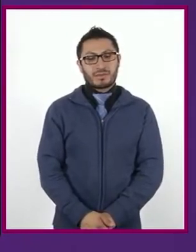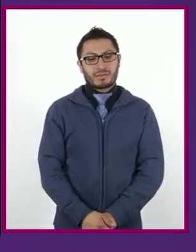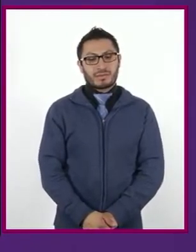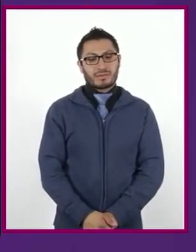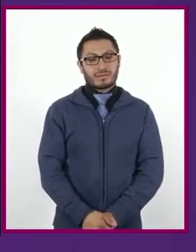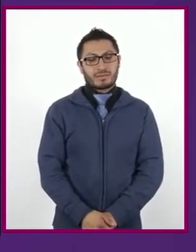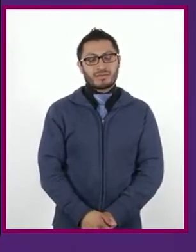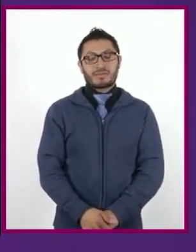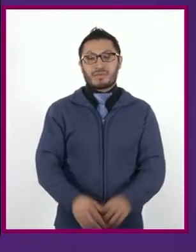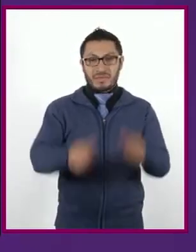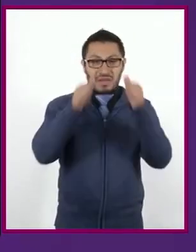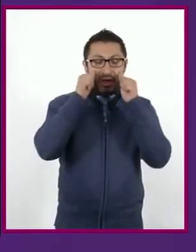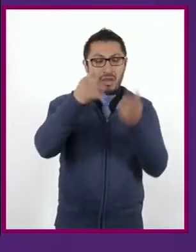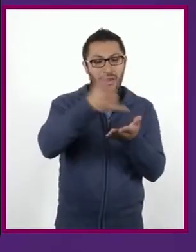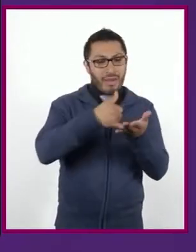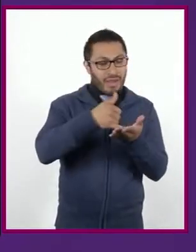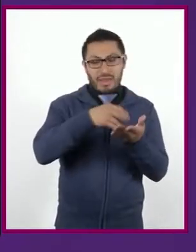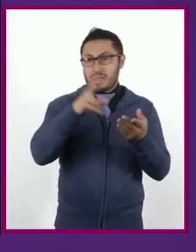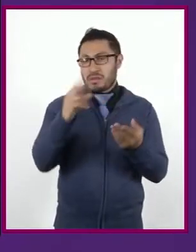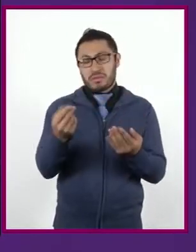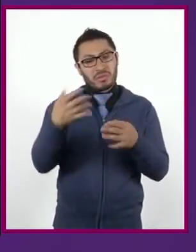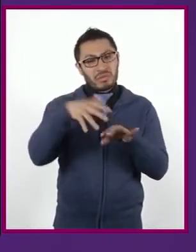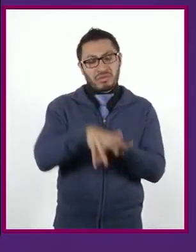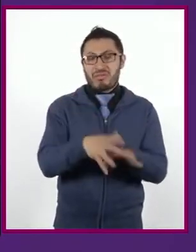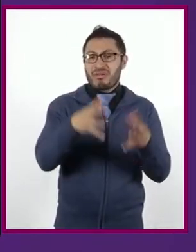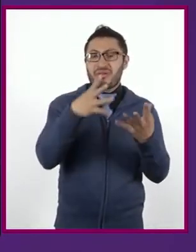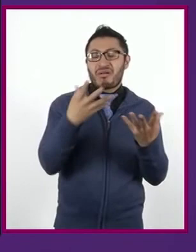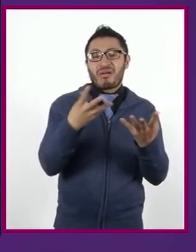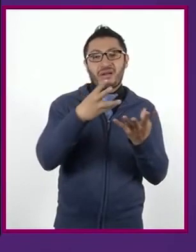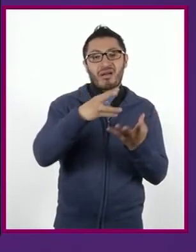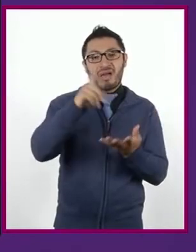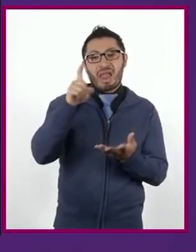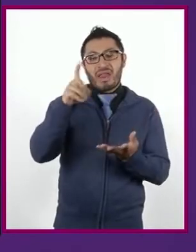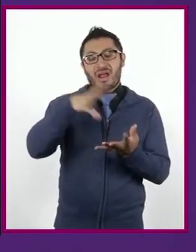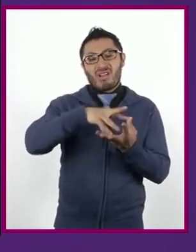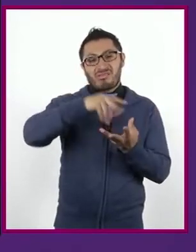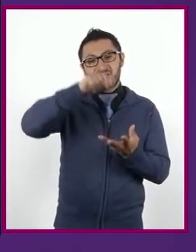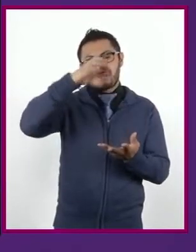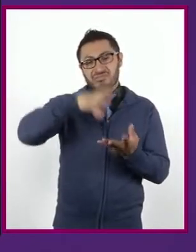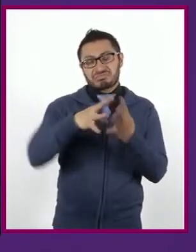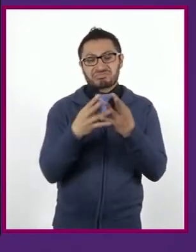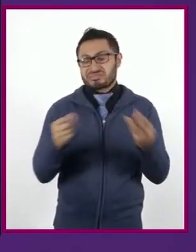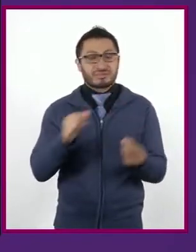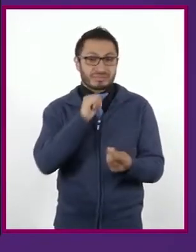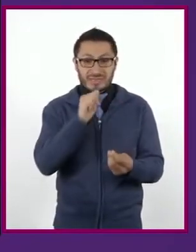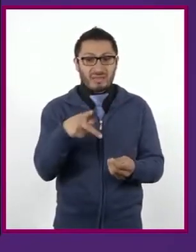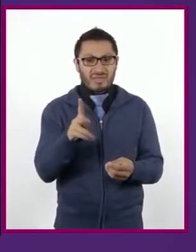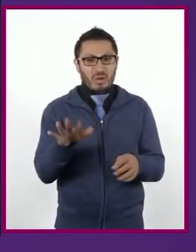Ya vemos que el aceite no es soluble en el agua, pero ¿por qué flota en ella?